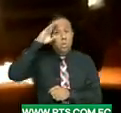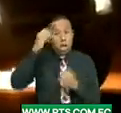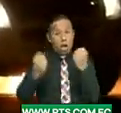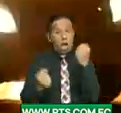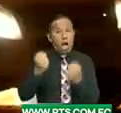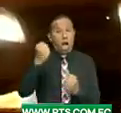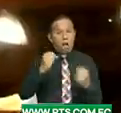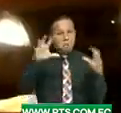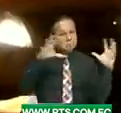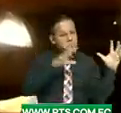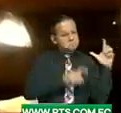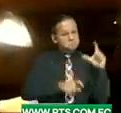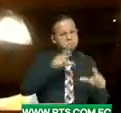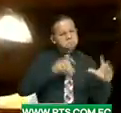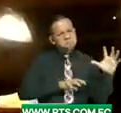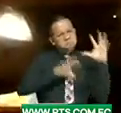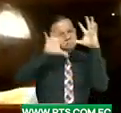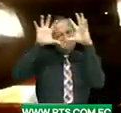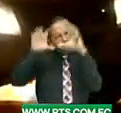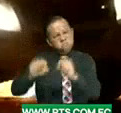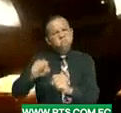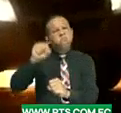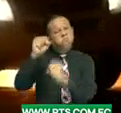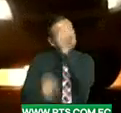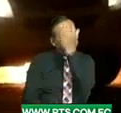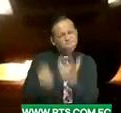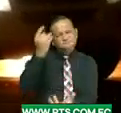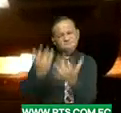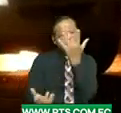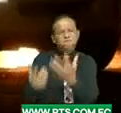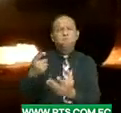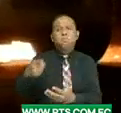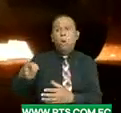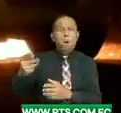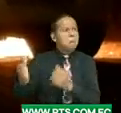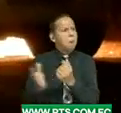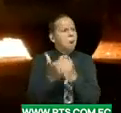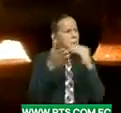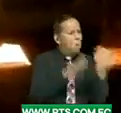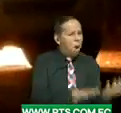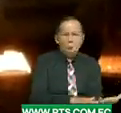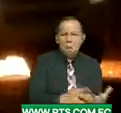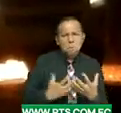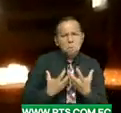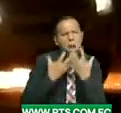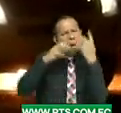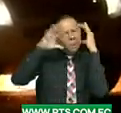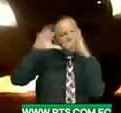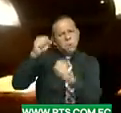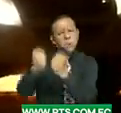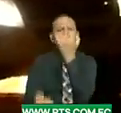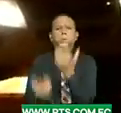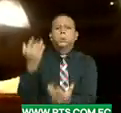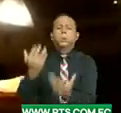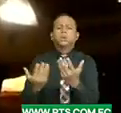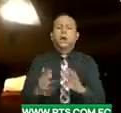consumido por el fuego que le prendió una turba enardecida como reacción por los hechos sucedidos, informó Edwin Fernández.